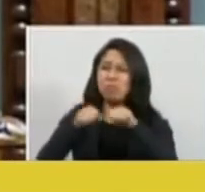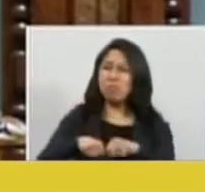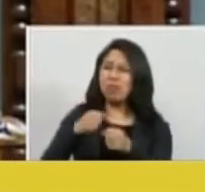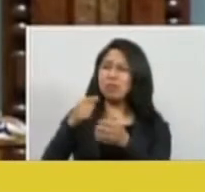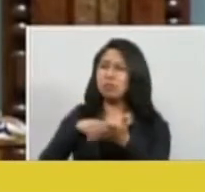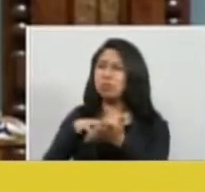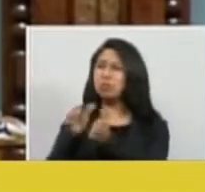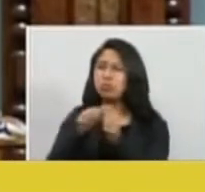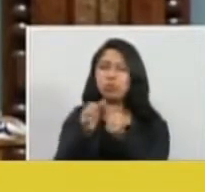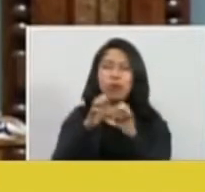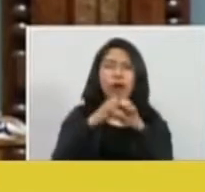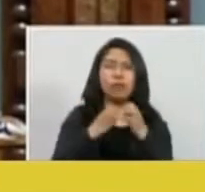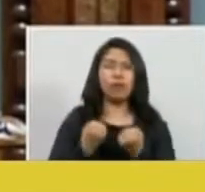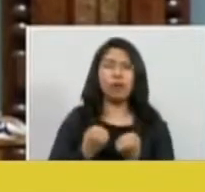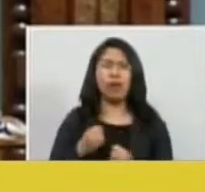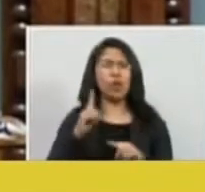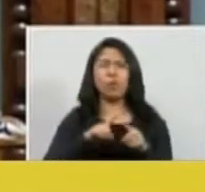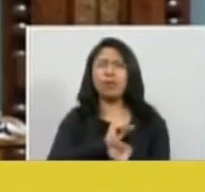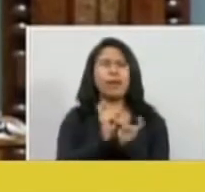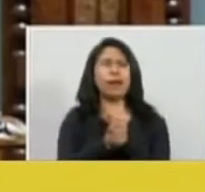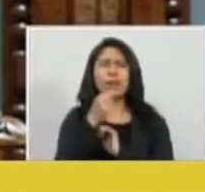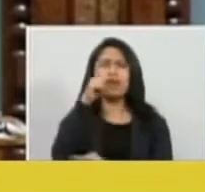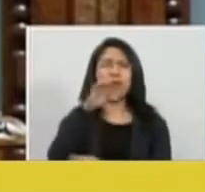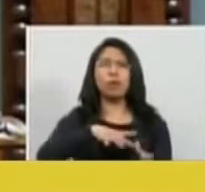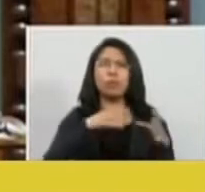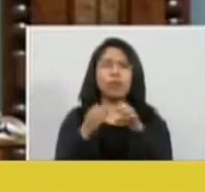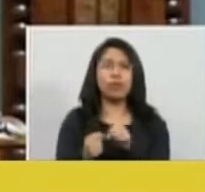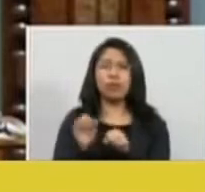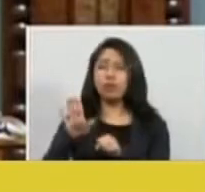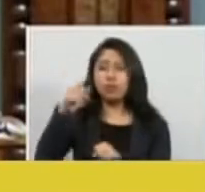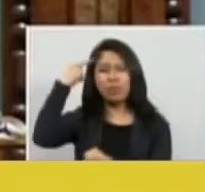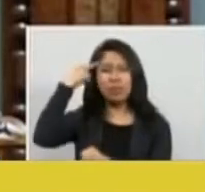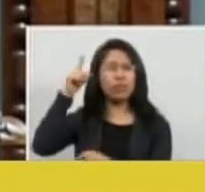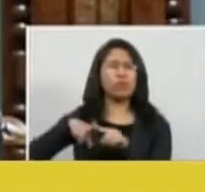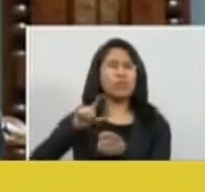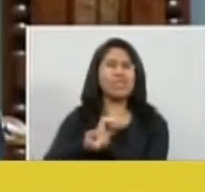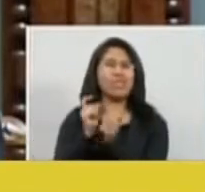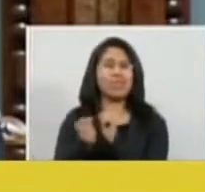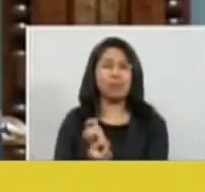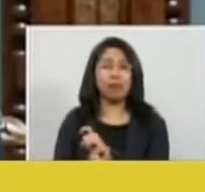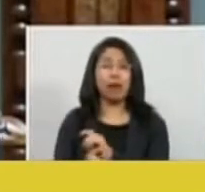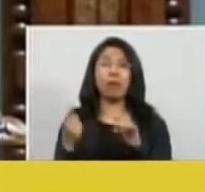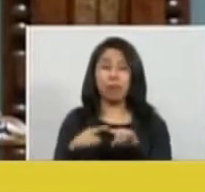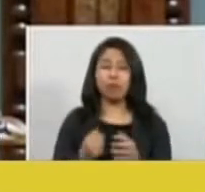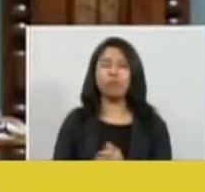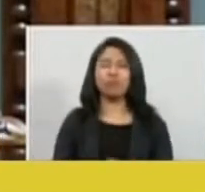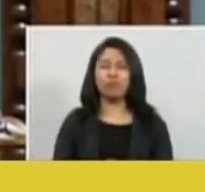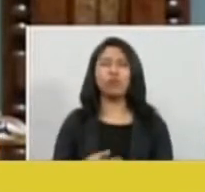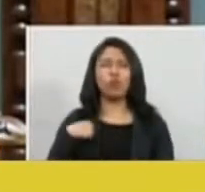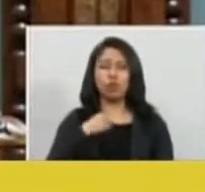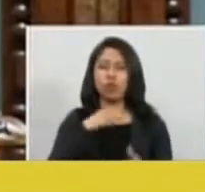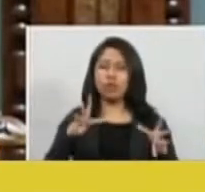modificar la naturaleza del poder y sus instituciones, pero es un desafío que